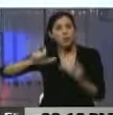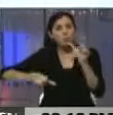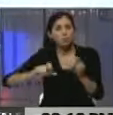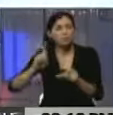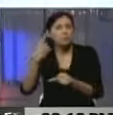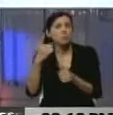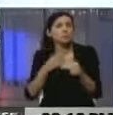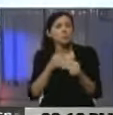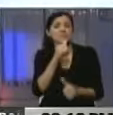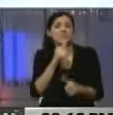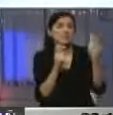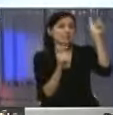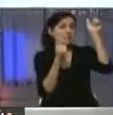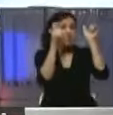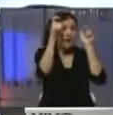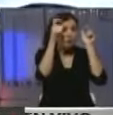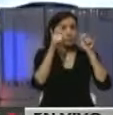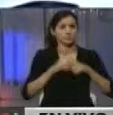Hugo Chávez.